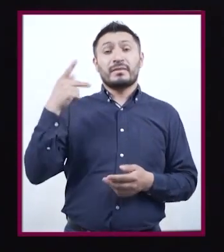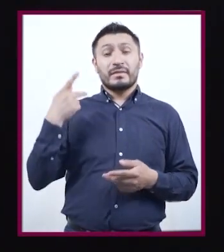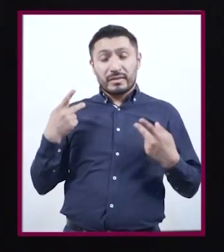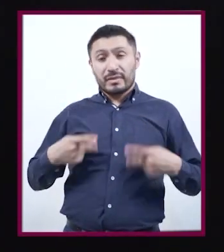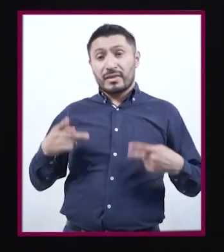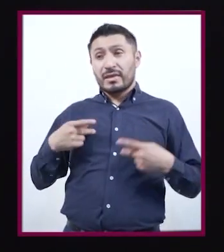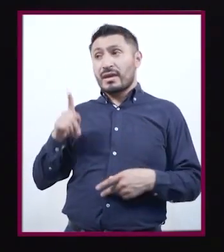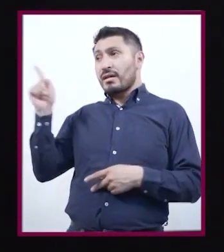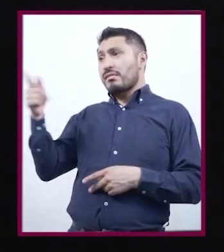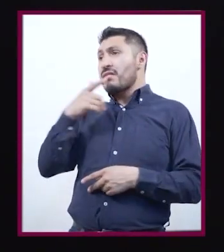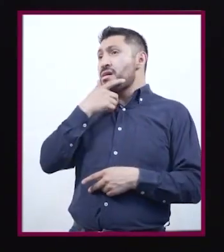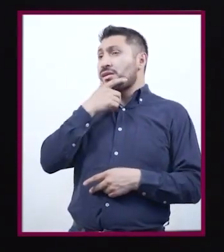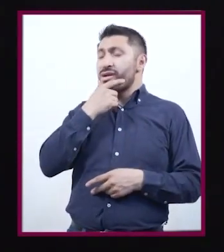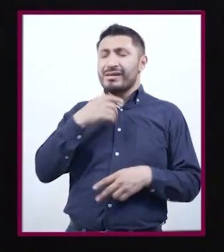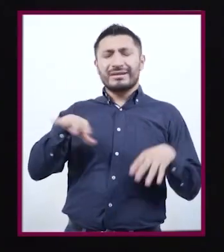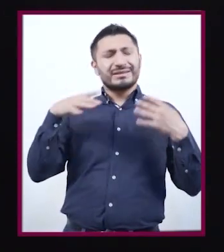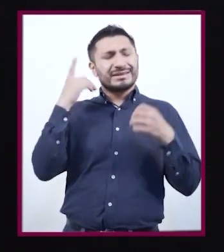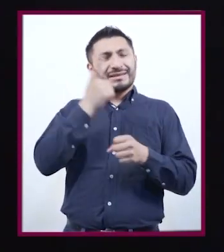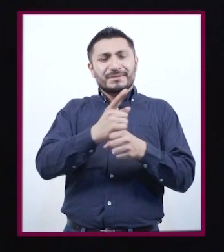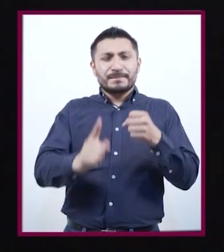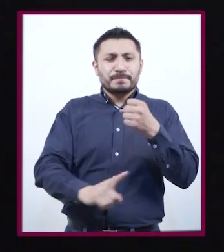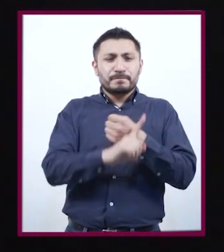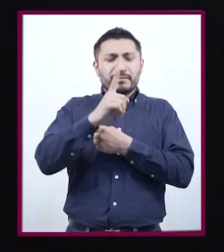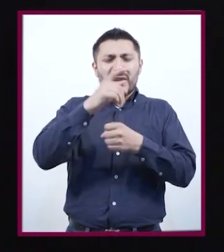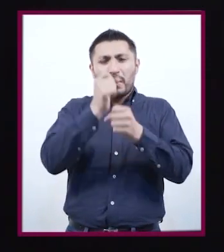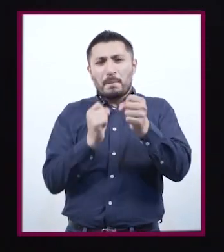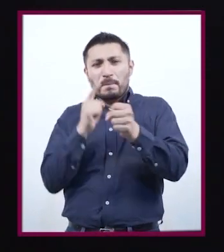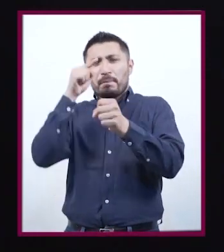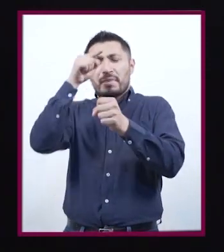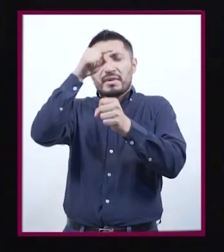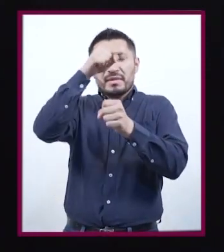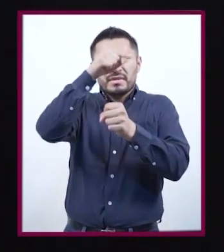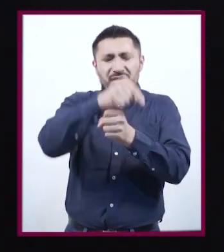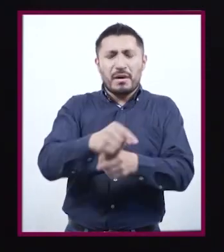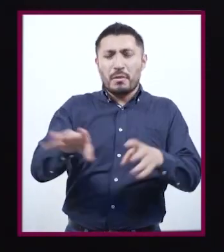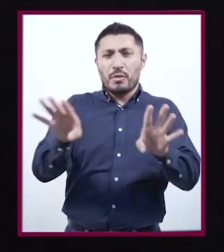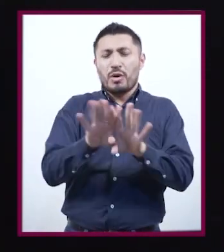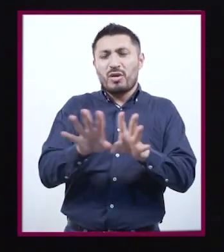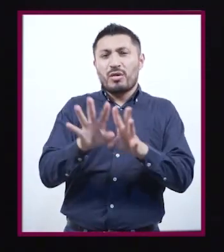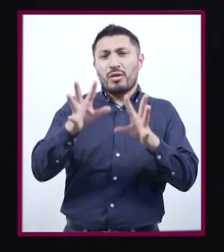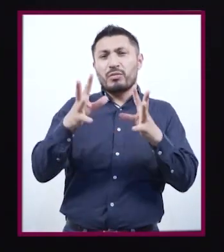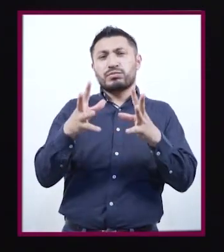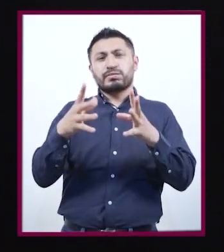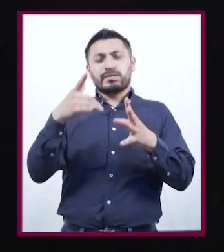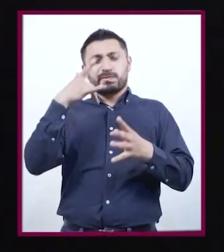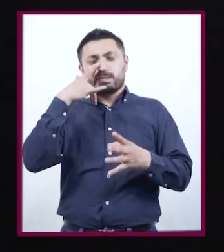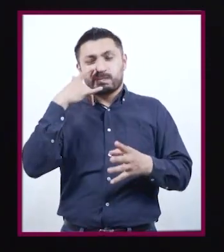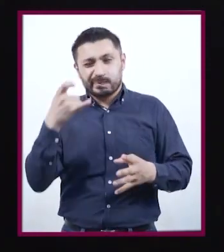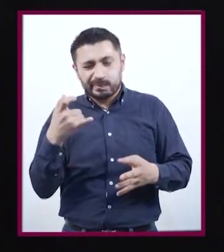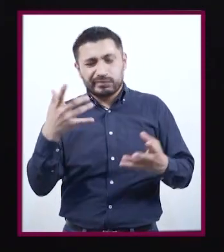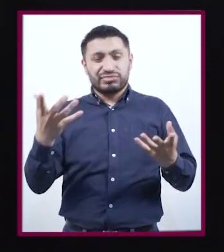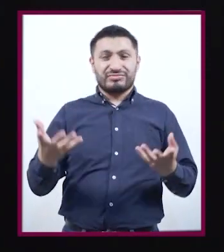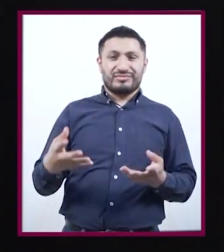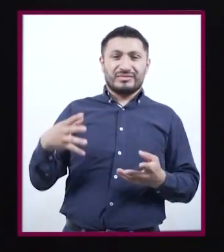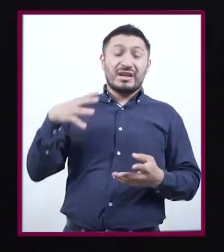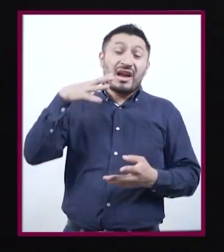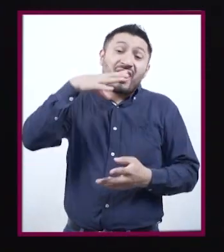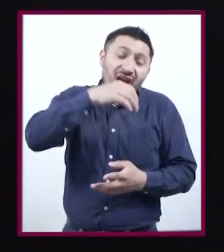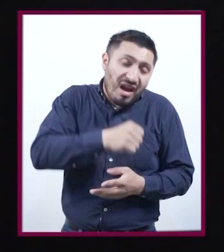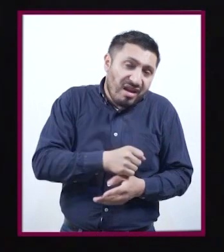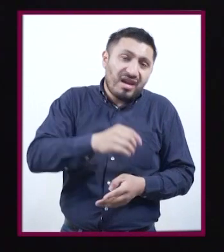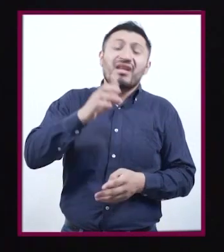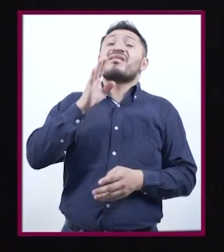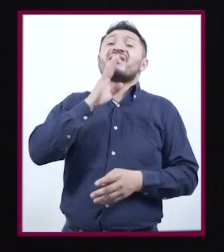Los ingleses se encontraron con el problema de que los cañones de sus armas se deformaban por el calor y la fricción de las balas después de